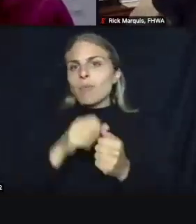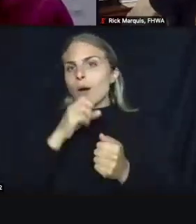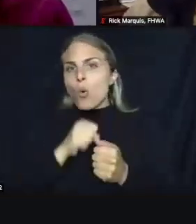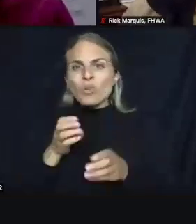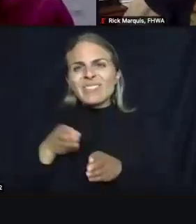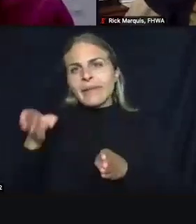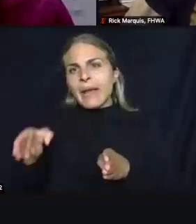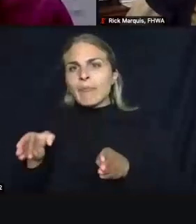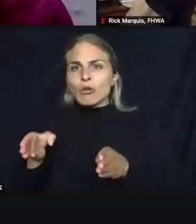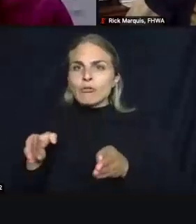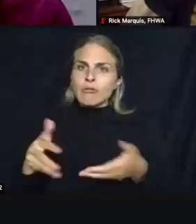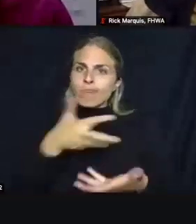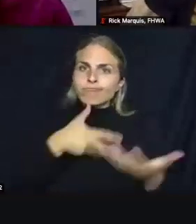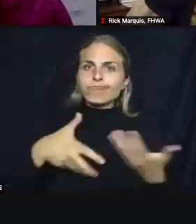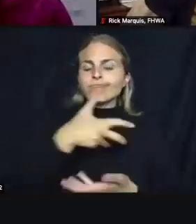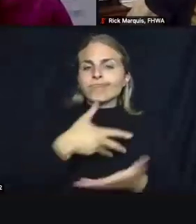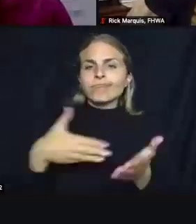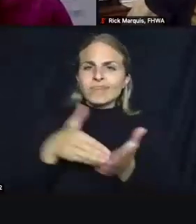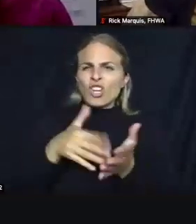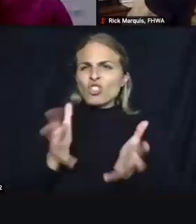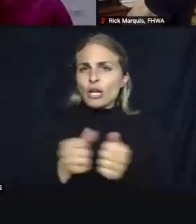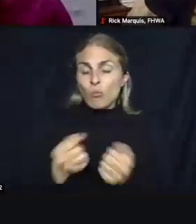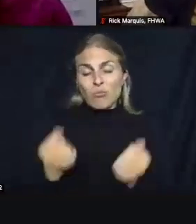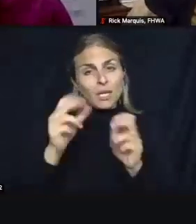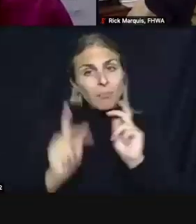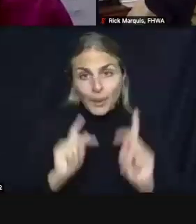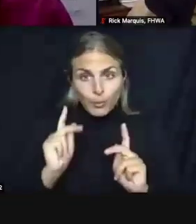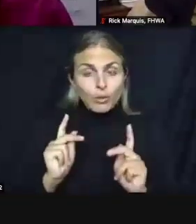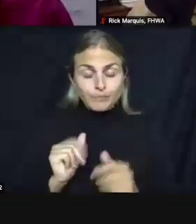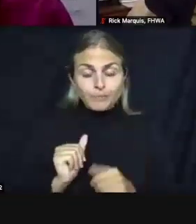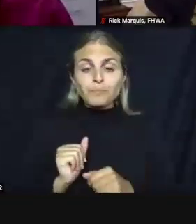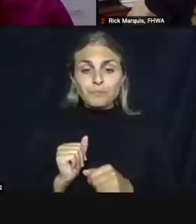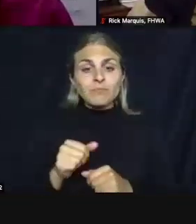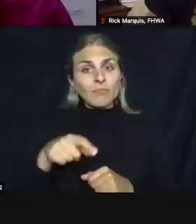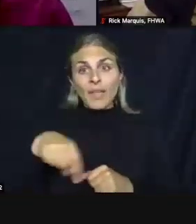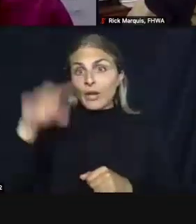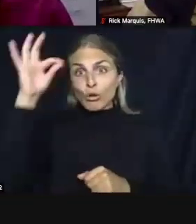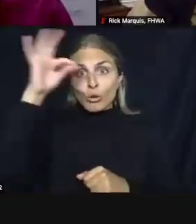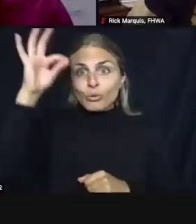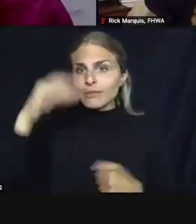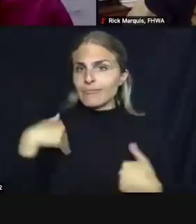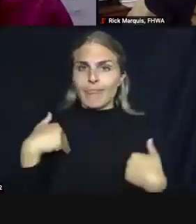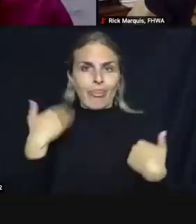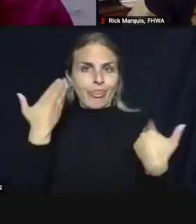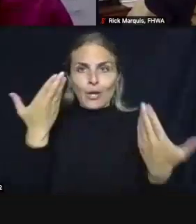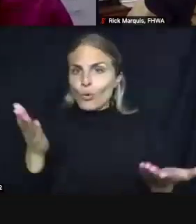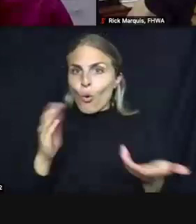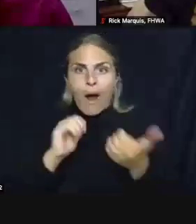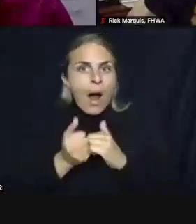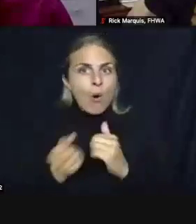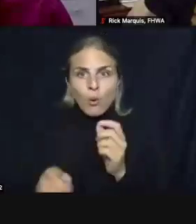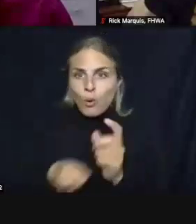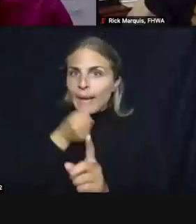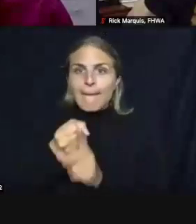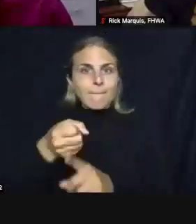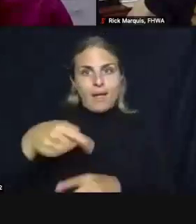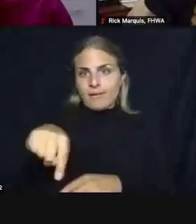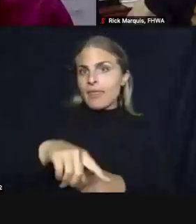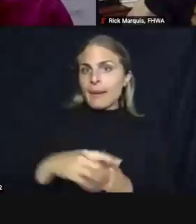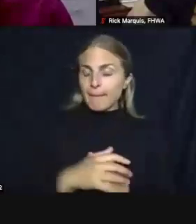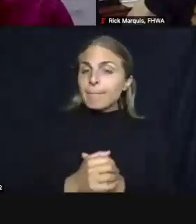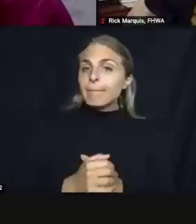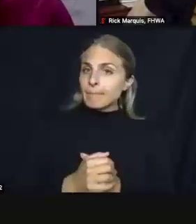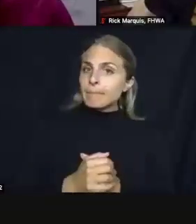un tiempo en el lado sur hablando con los residentes, los vecinos. Ellos no saben